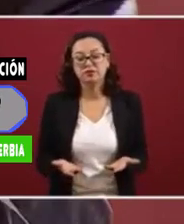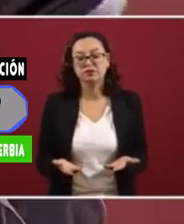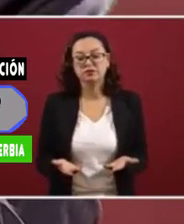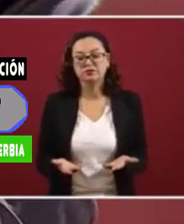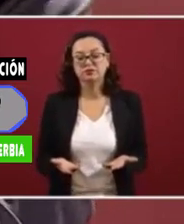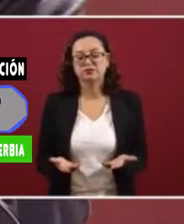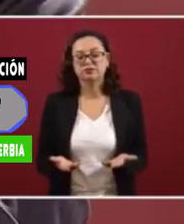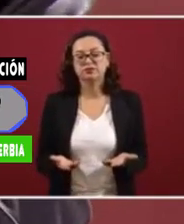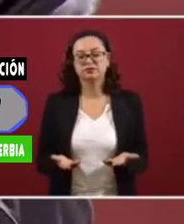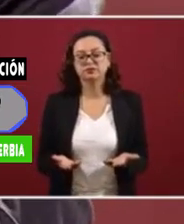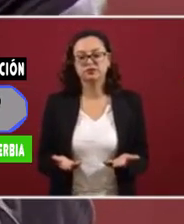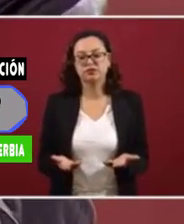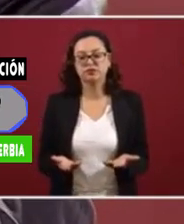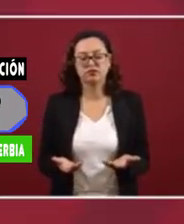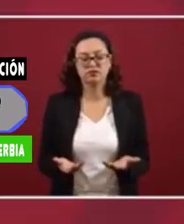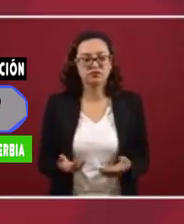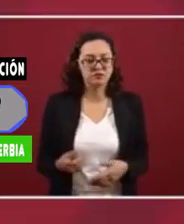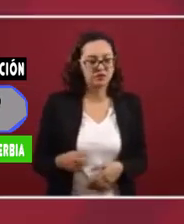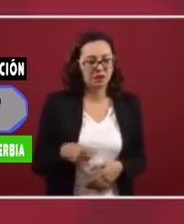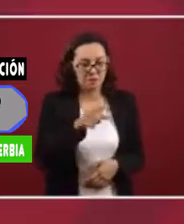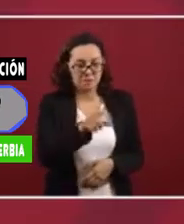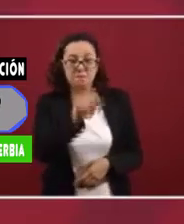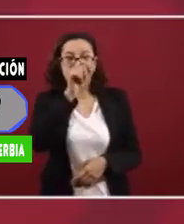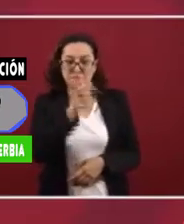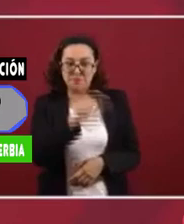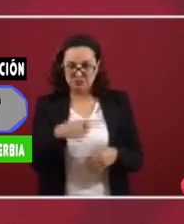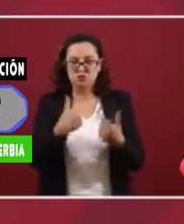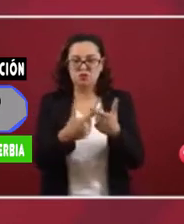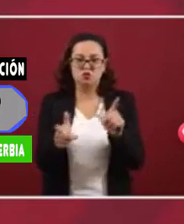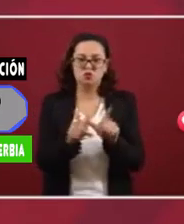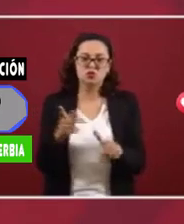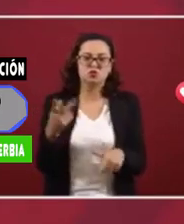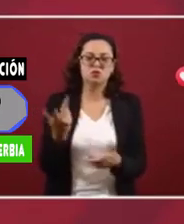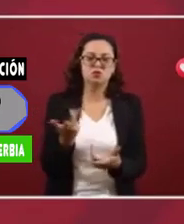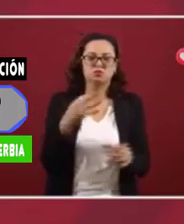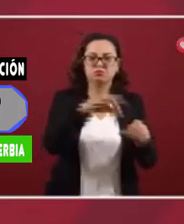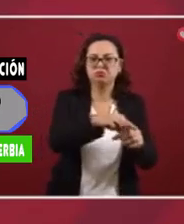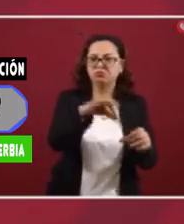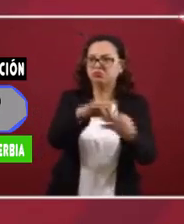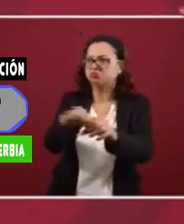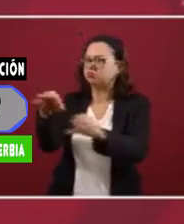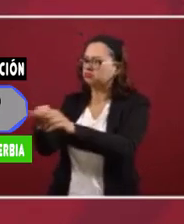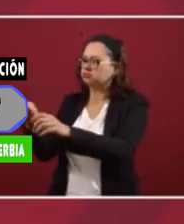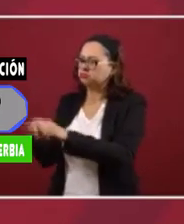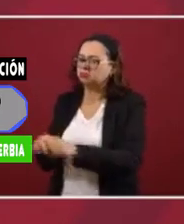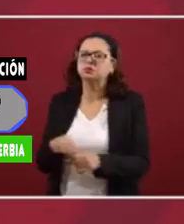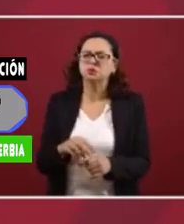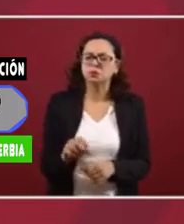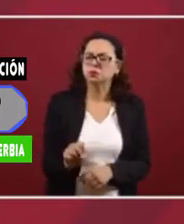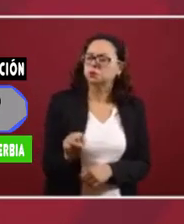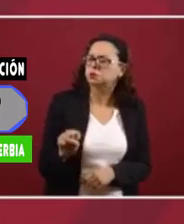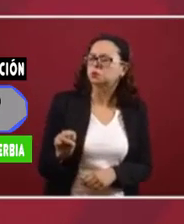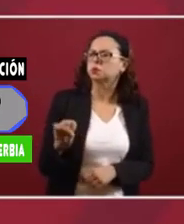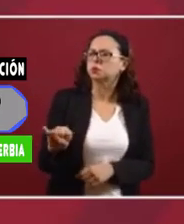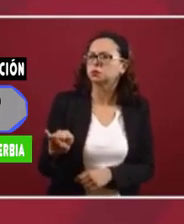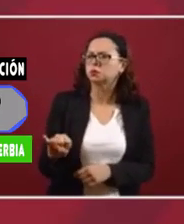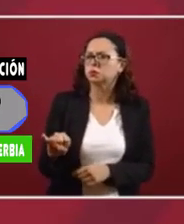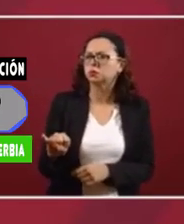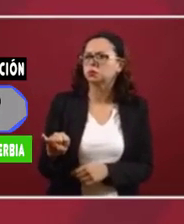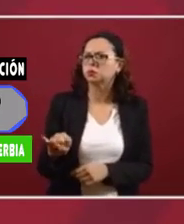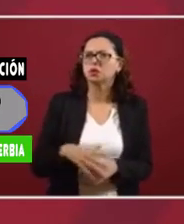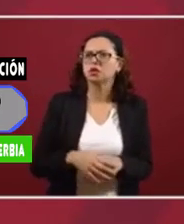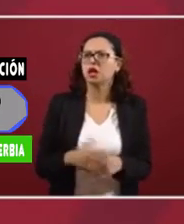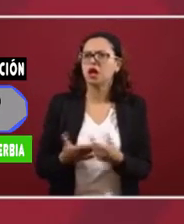quién es este votaron por esta medida están en